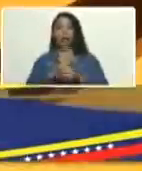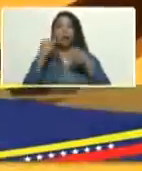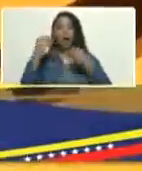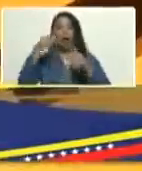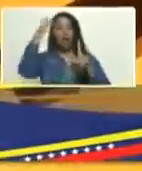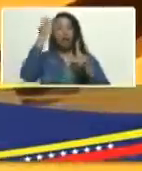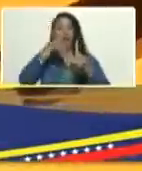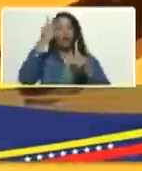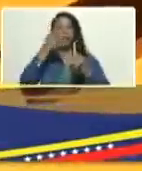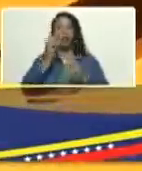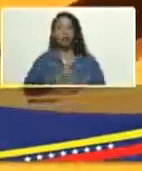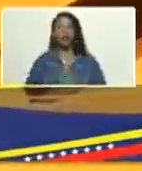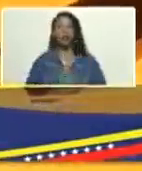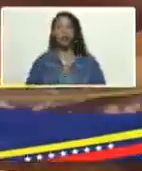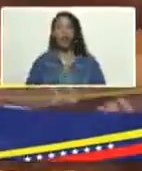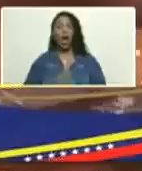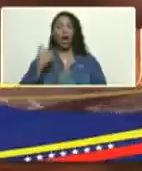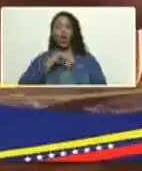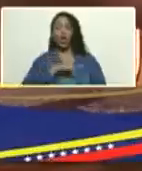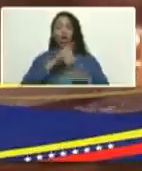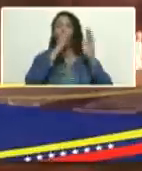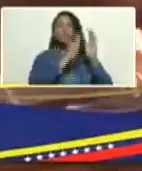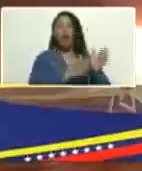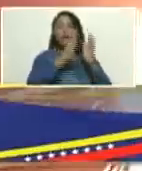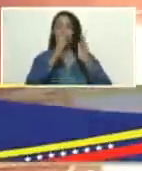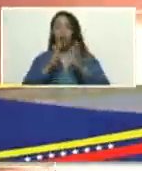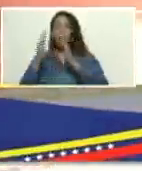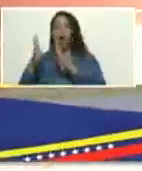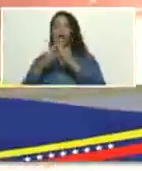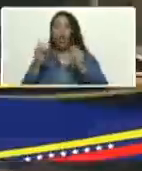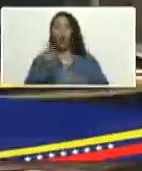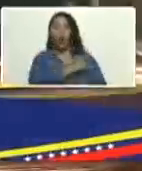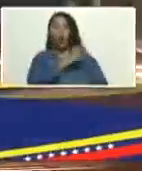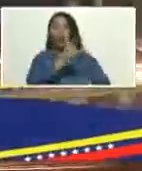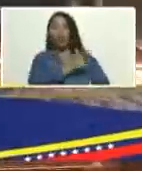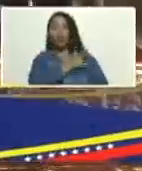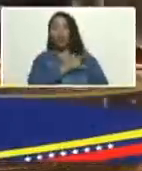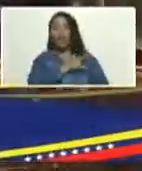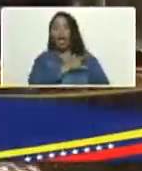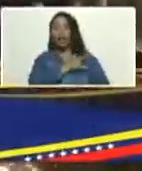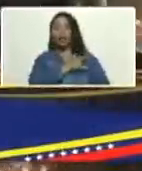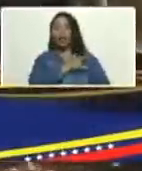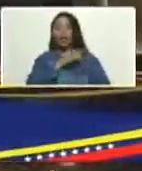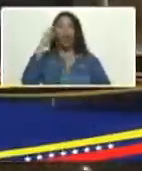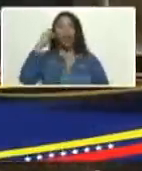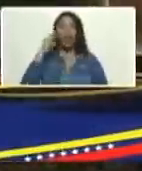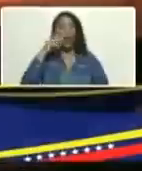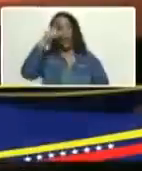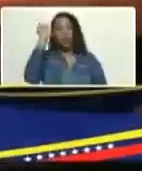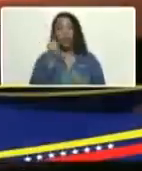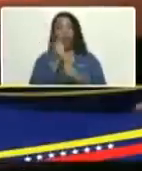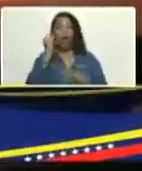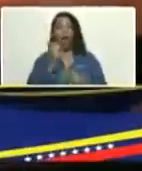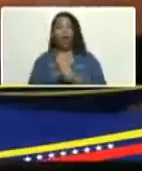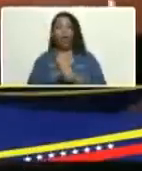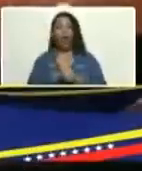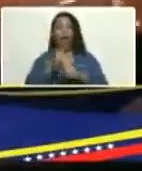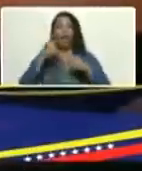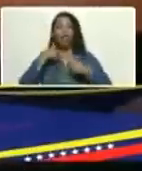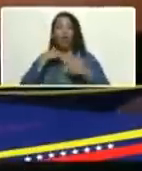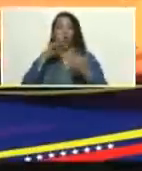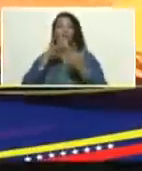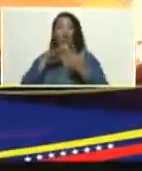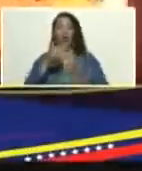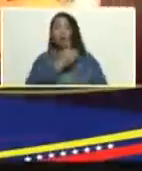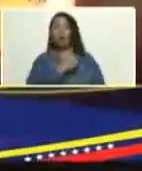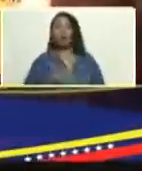y autoformación estamos organizados con todas las universidades y la Universidad Bolivariana de Trabajadores. Aquí le doy el pase,